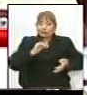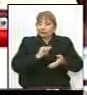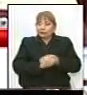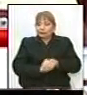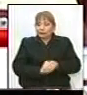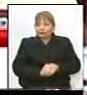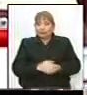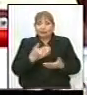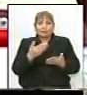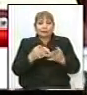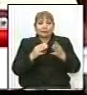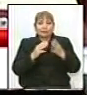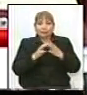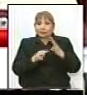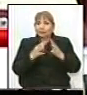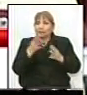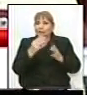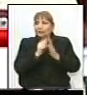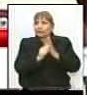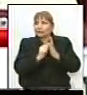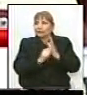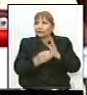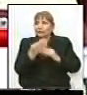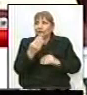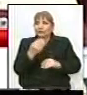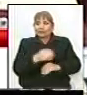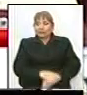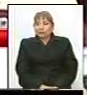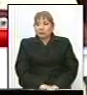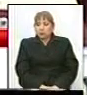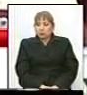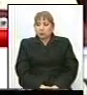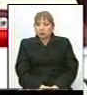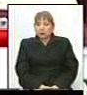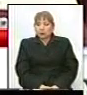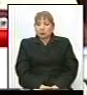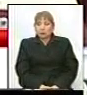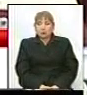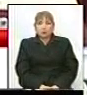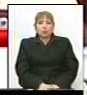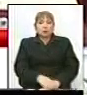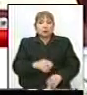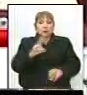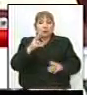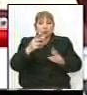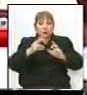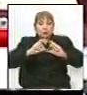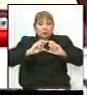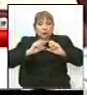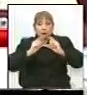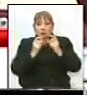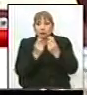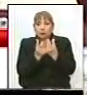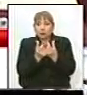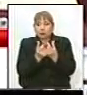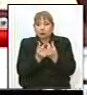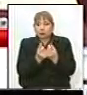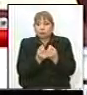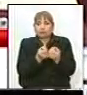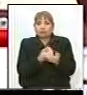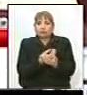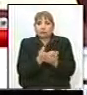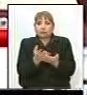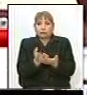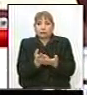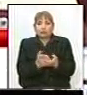conforme al artículo 14 de la presente ley, que nos remite al segundo grupo de extinción